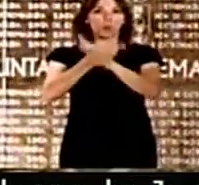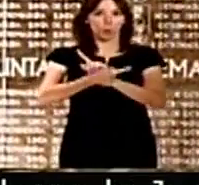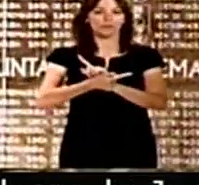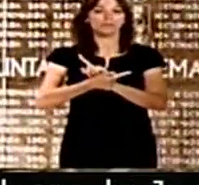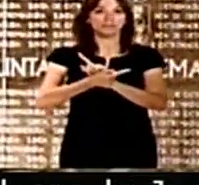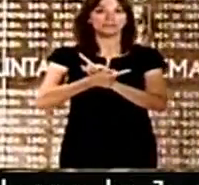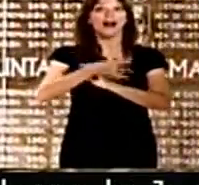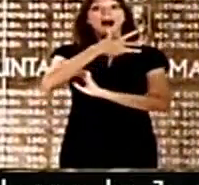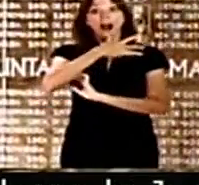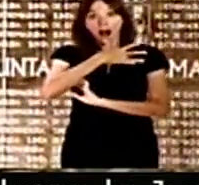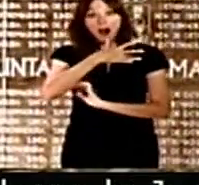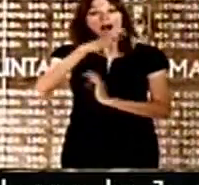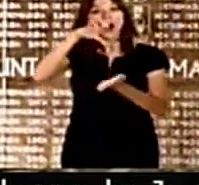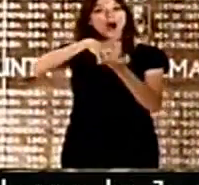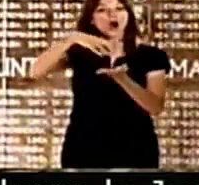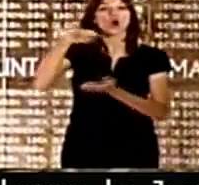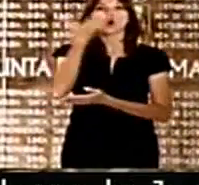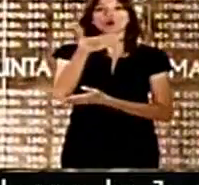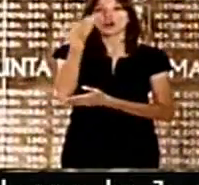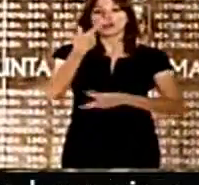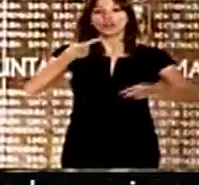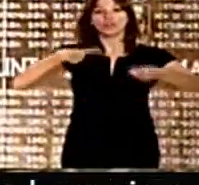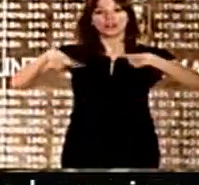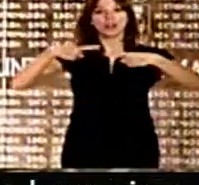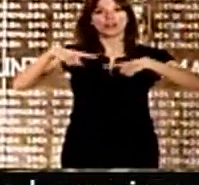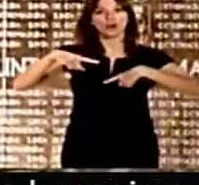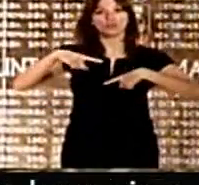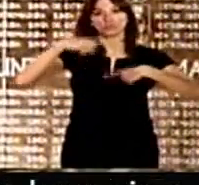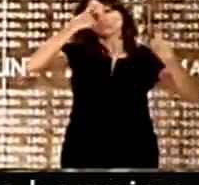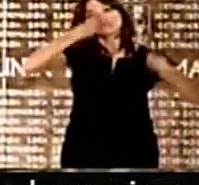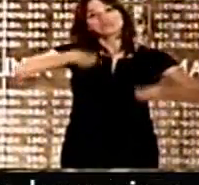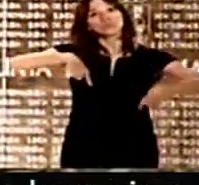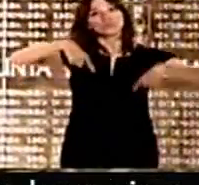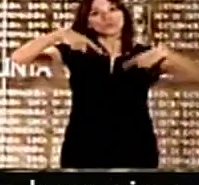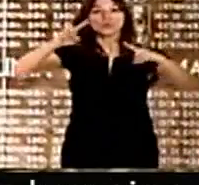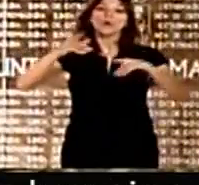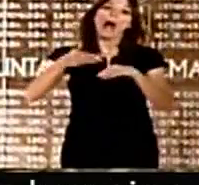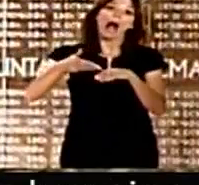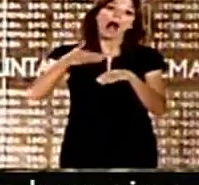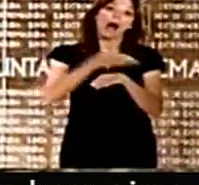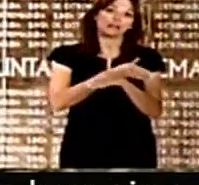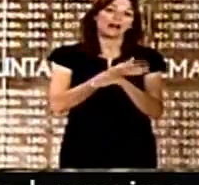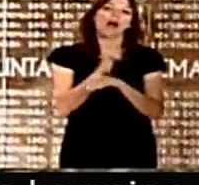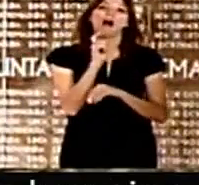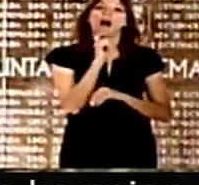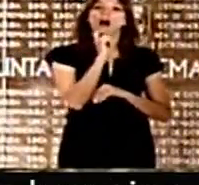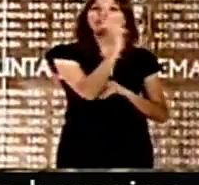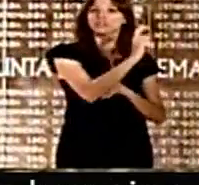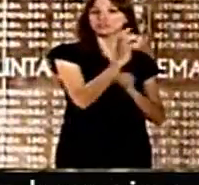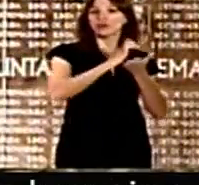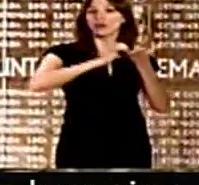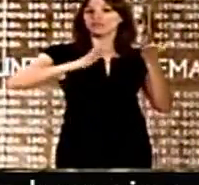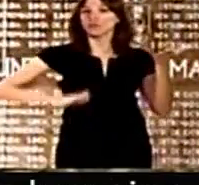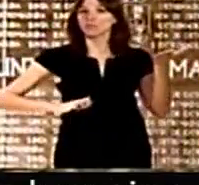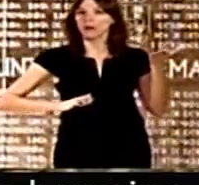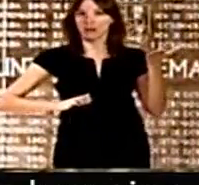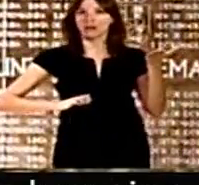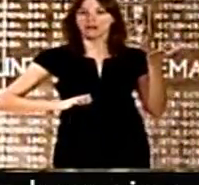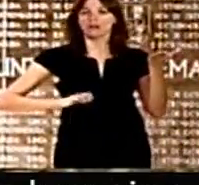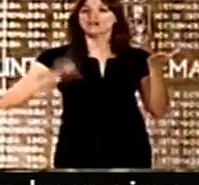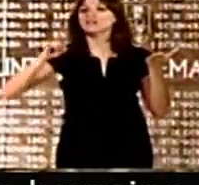son las direcciones de los centros educativos, previo informe positivo del Consejo Escolar del centro, quienes tienen que tomar esa